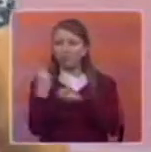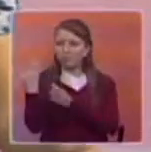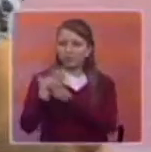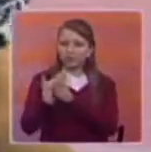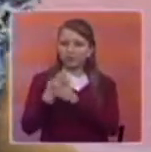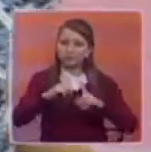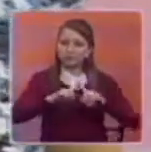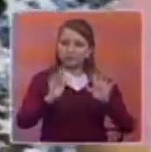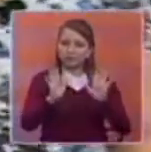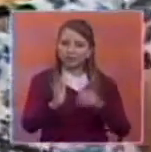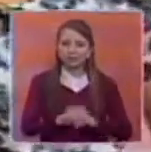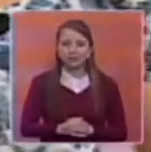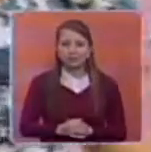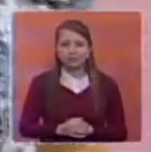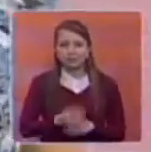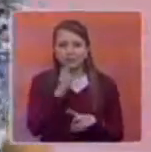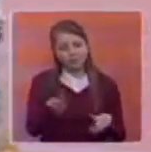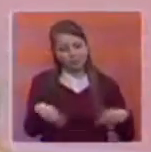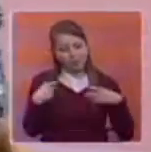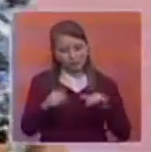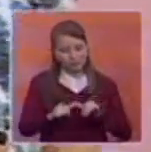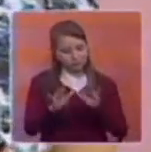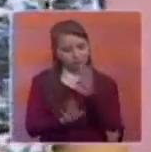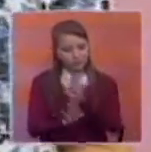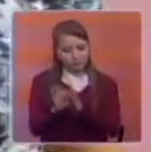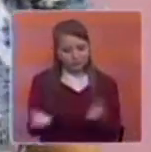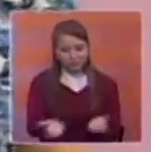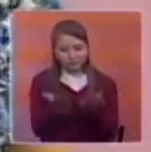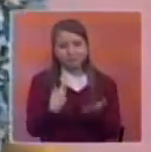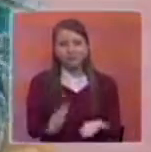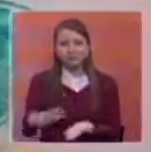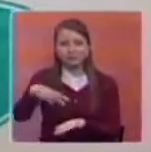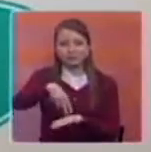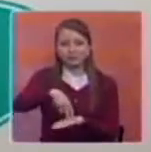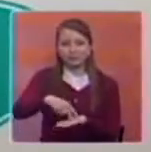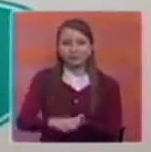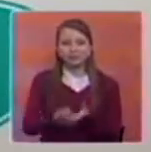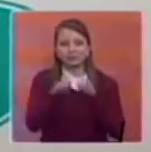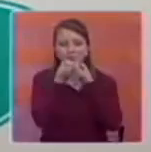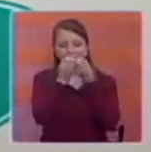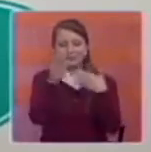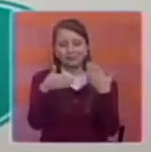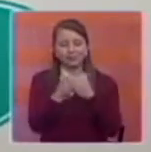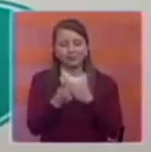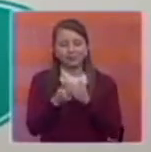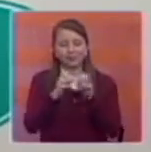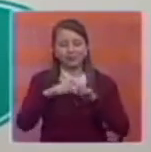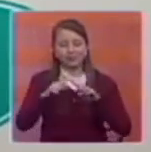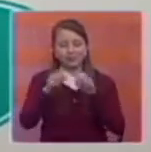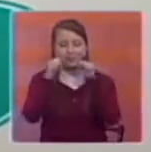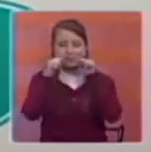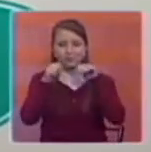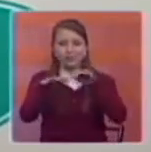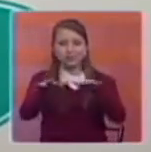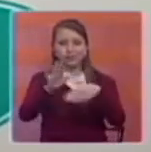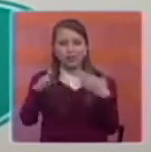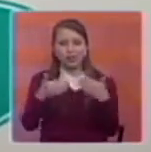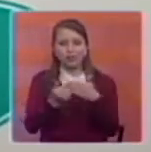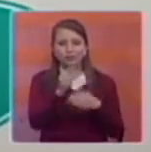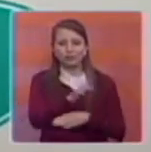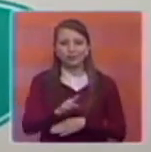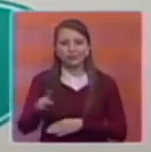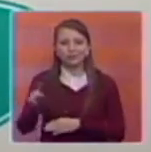todo. Pero la vida sigue, tenemos que levantarnos. Tenemos que levantarnos. Un beso grande, un abrazo, un beso y un diluvio de bendiciones para todos